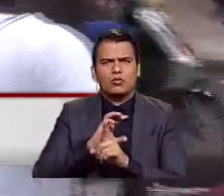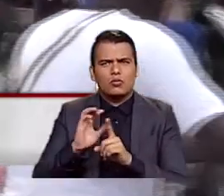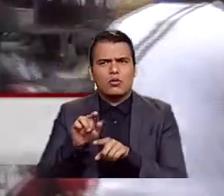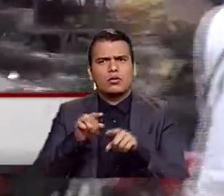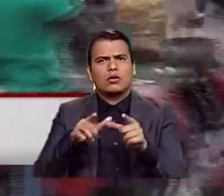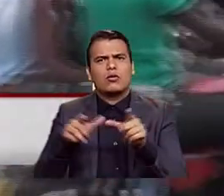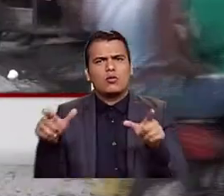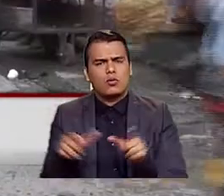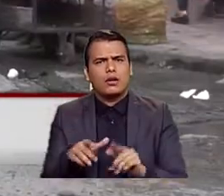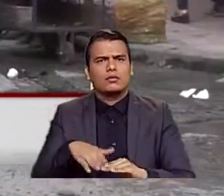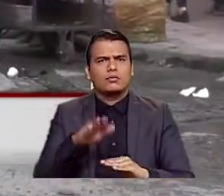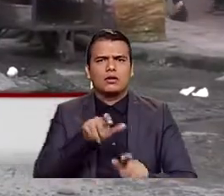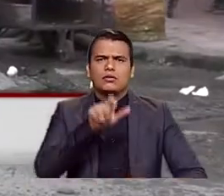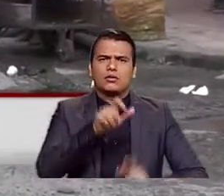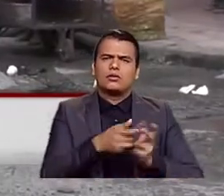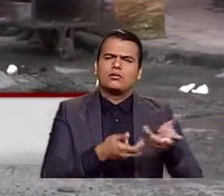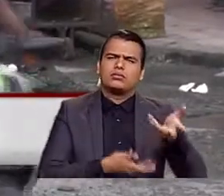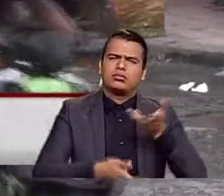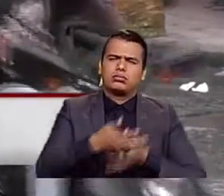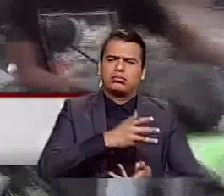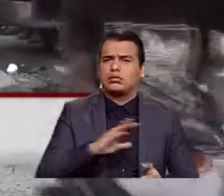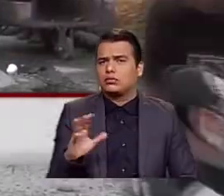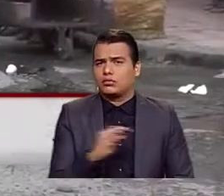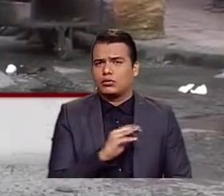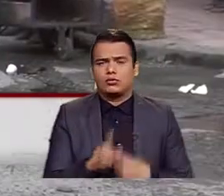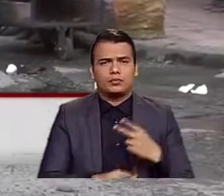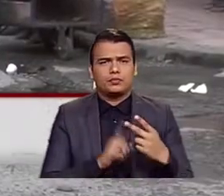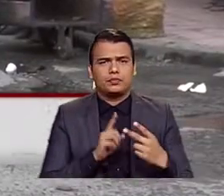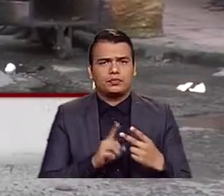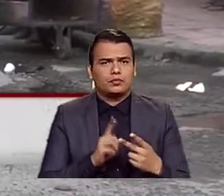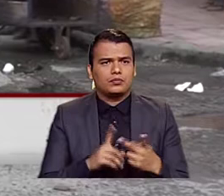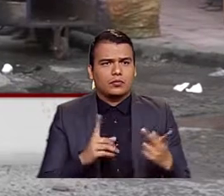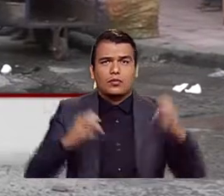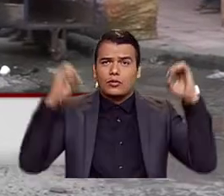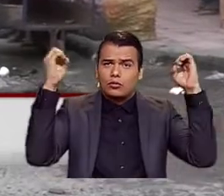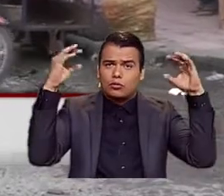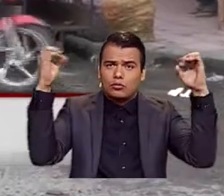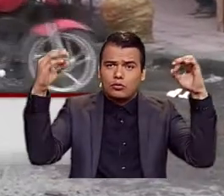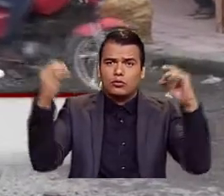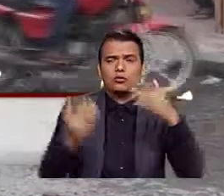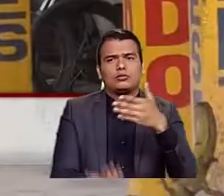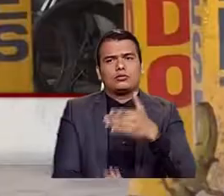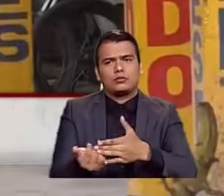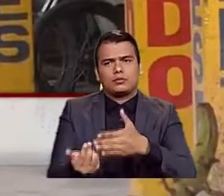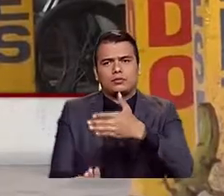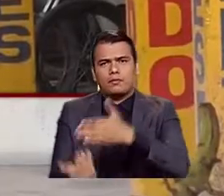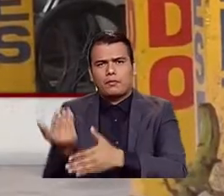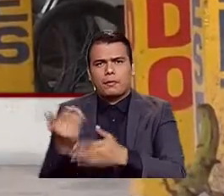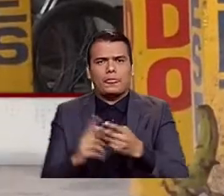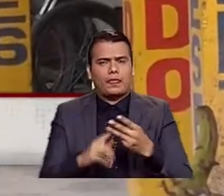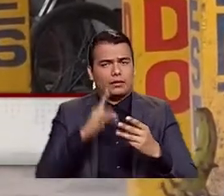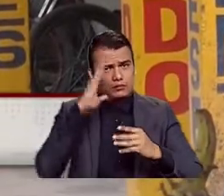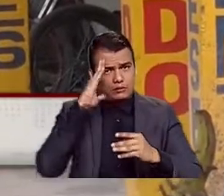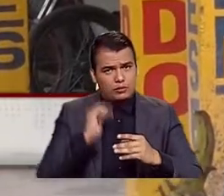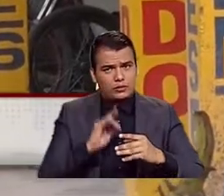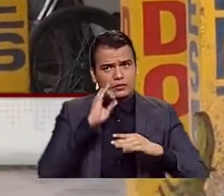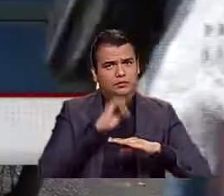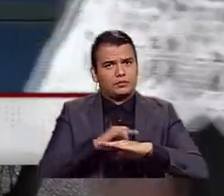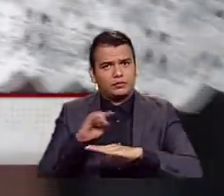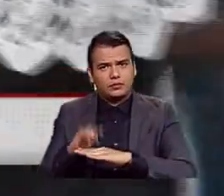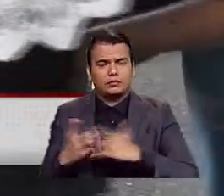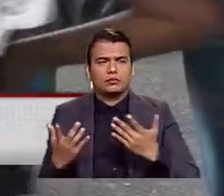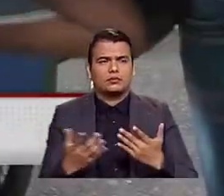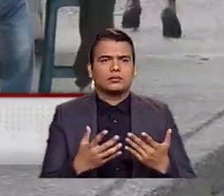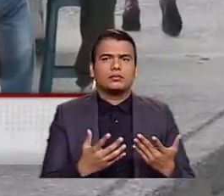gente compartiendo en la calle. Uno, dos, seguridad es mejor alumbrado público. Tres, seguridad es mejor inteligencia, mejores cuadrantes